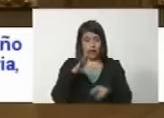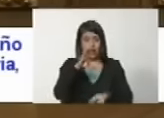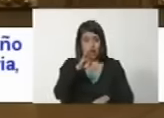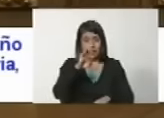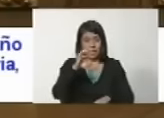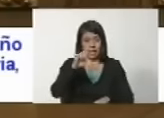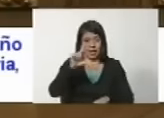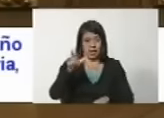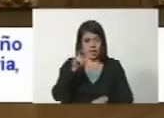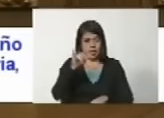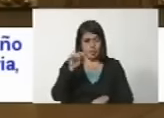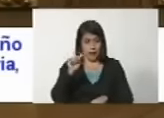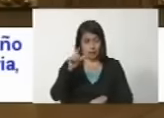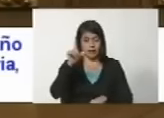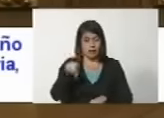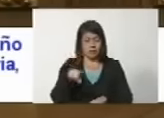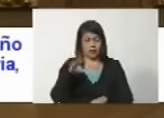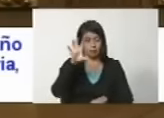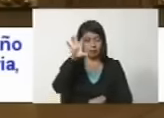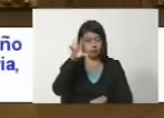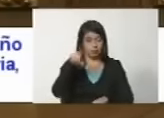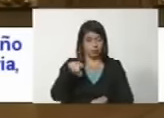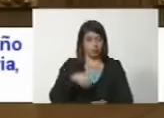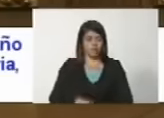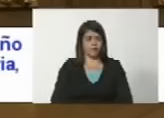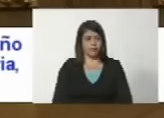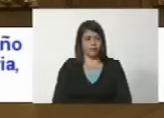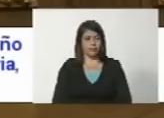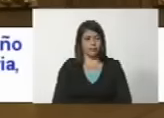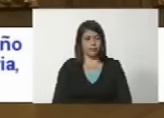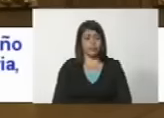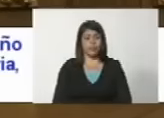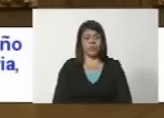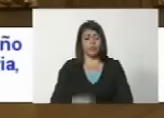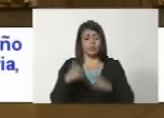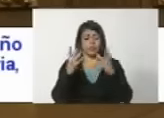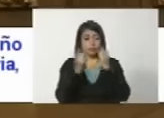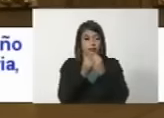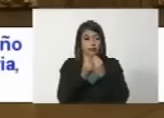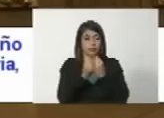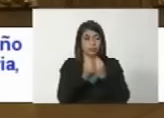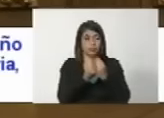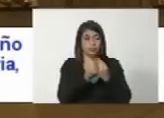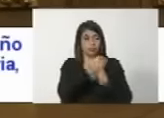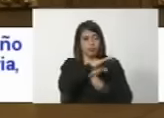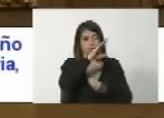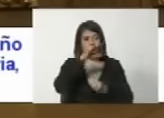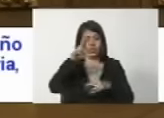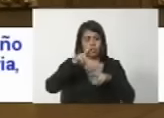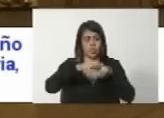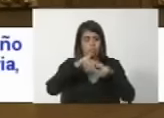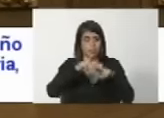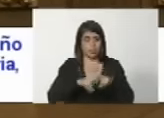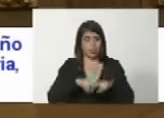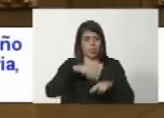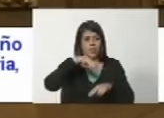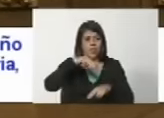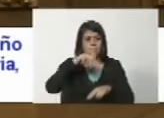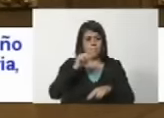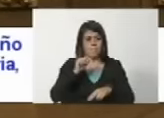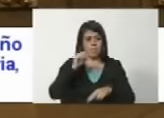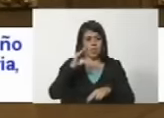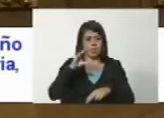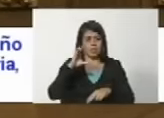en Bélgica, que también ha sido una nación conjuntamente con Montenegro y con Macedonia del Norte, que han